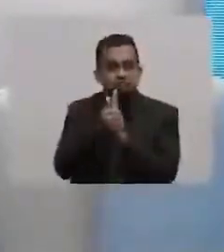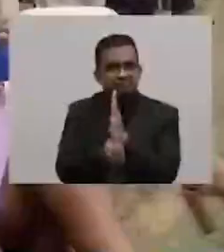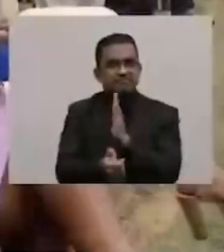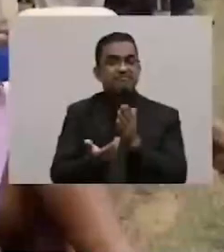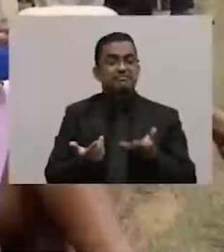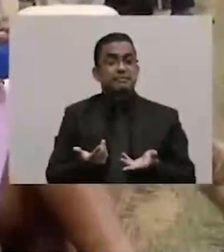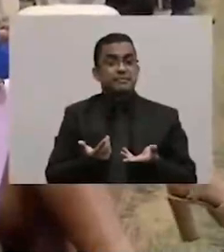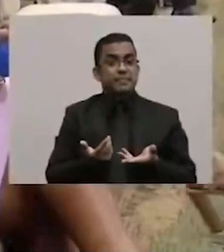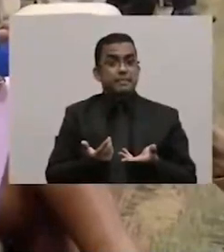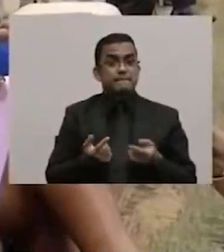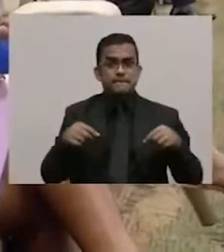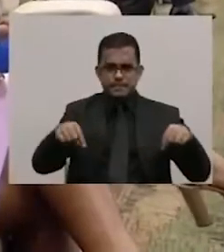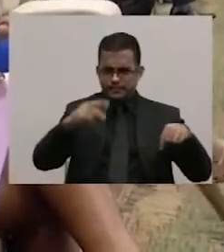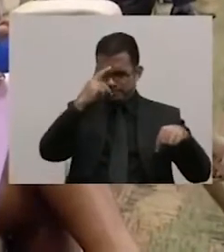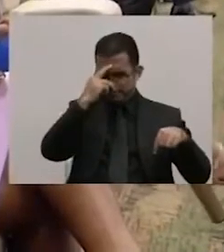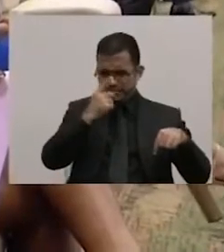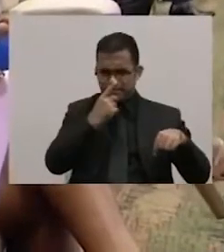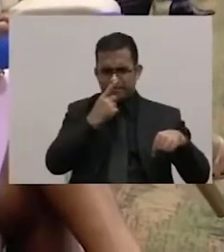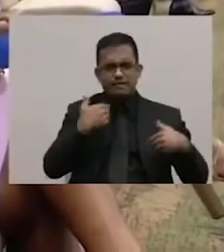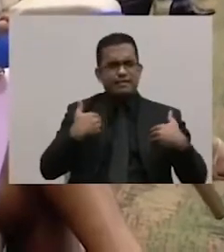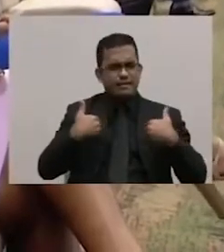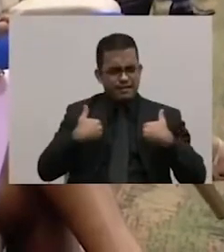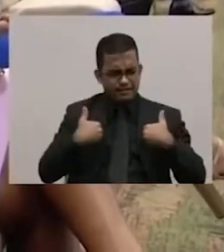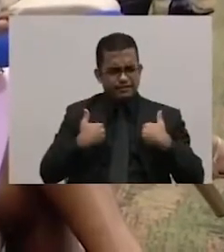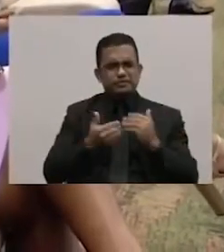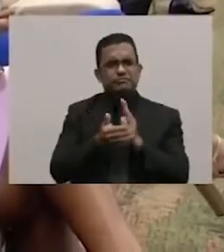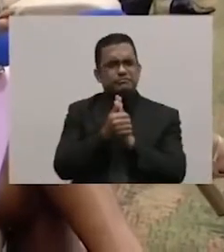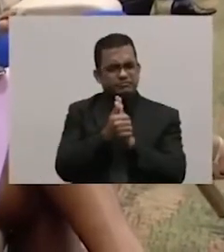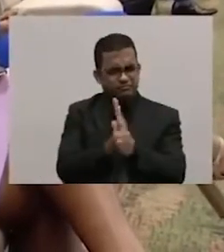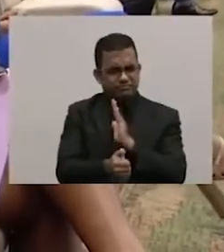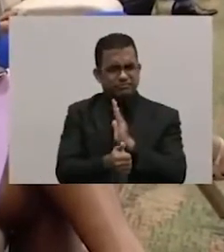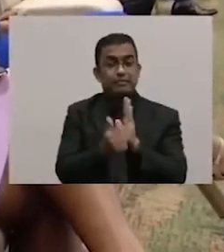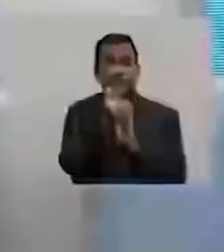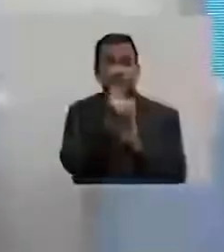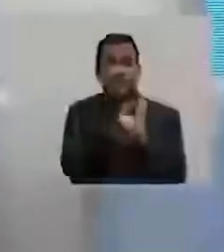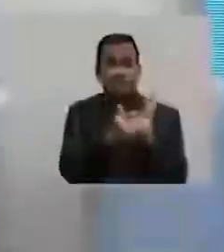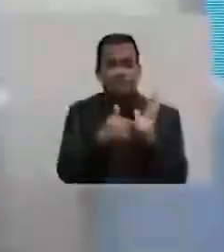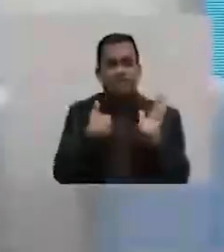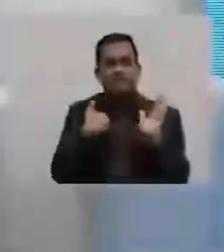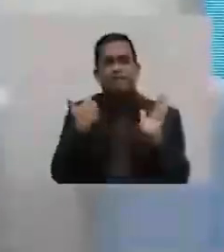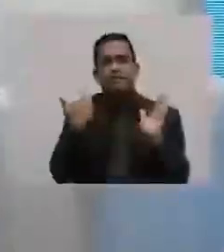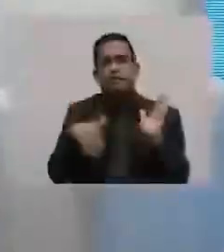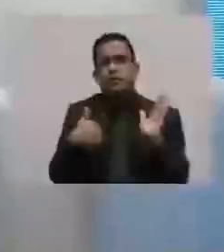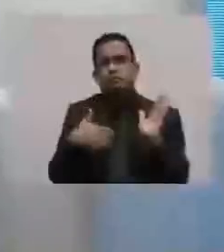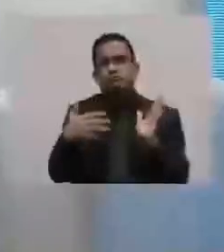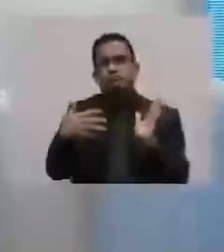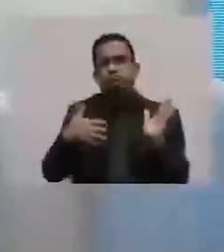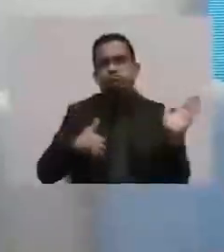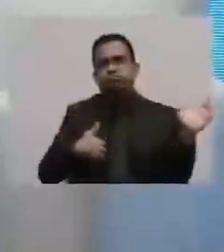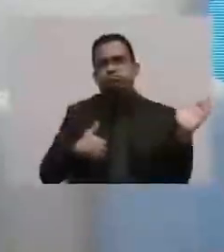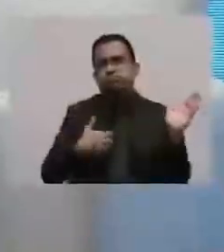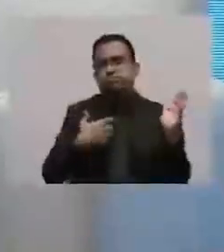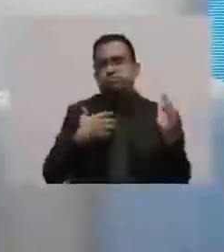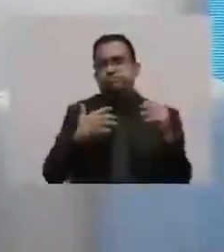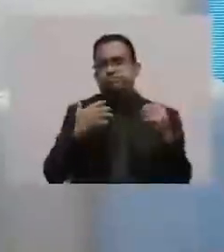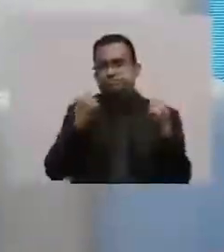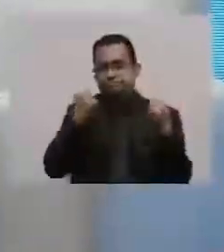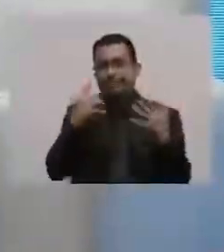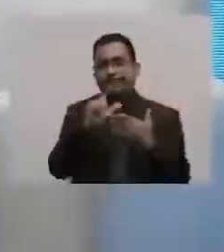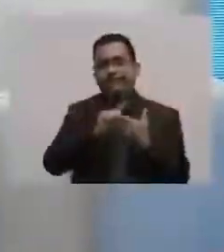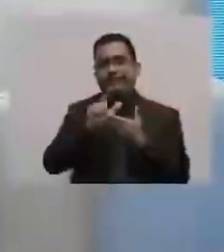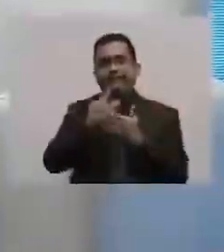este país tiene condiciones. Si es leyes, yo creo que tenemos leyes para organizar como tres países y nos